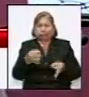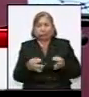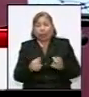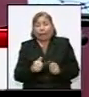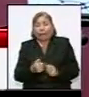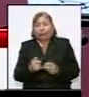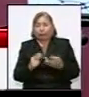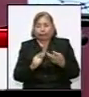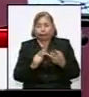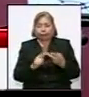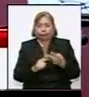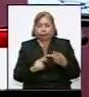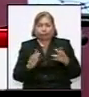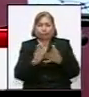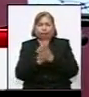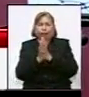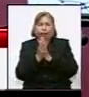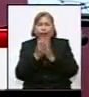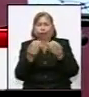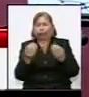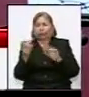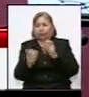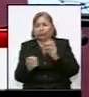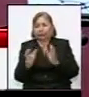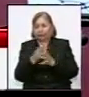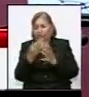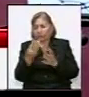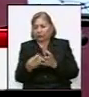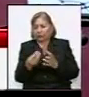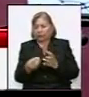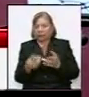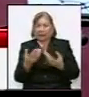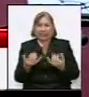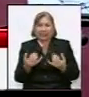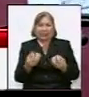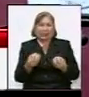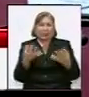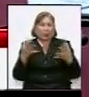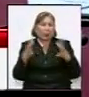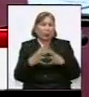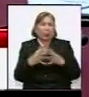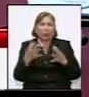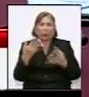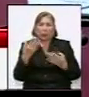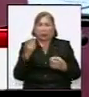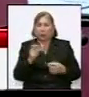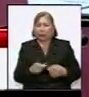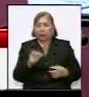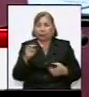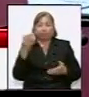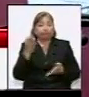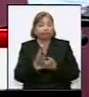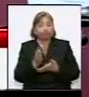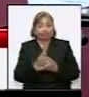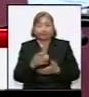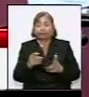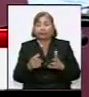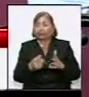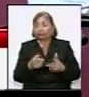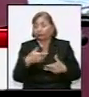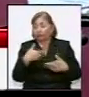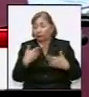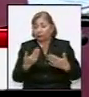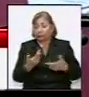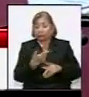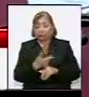otro lado descongestionar las cárceles de nuestro país que actualmente se encuentran con un alto índice de condenados este delito y si ellos pueden